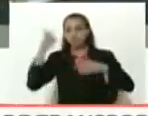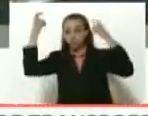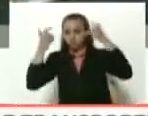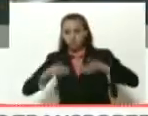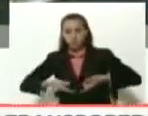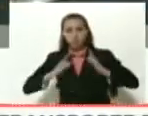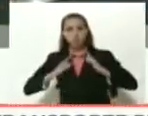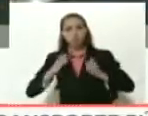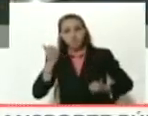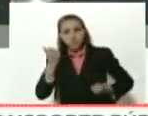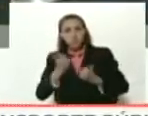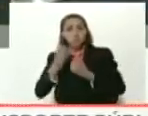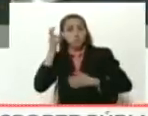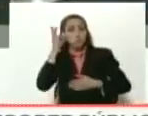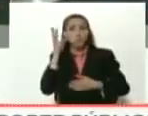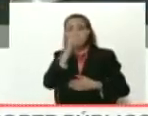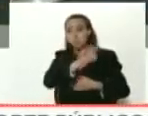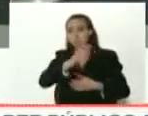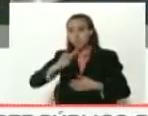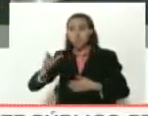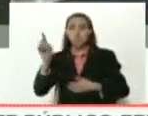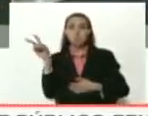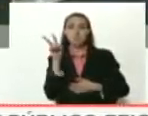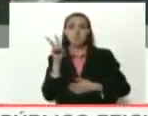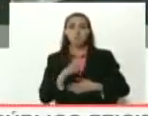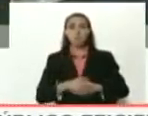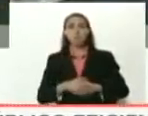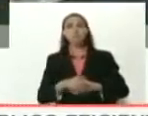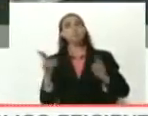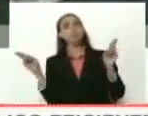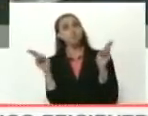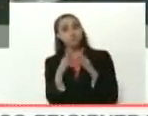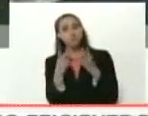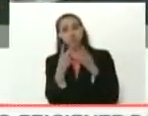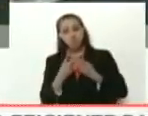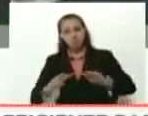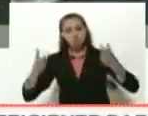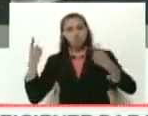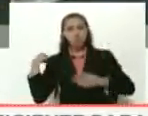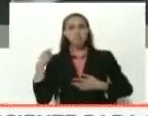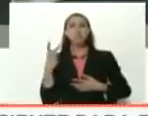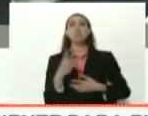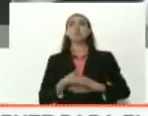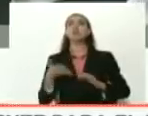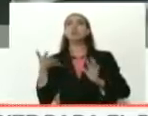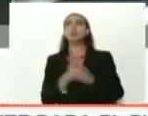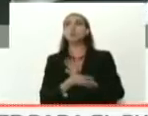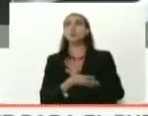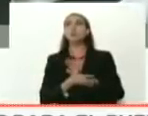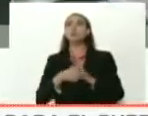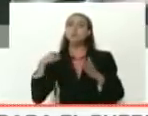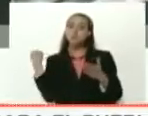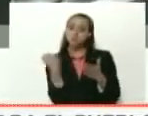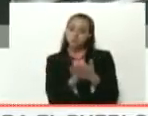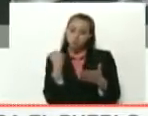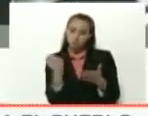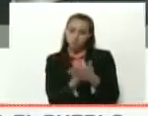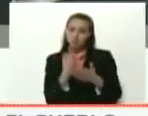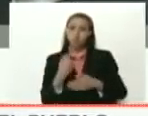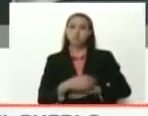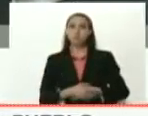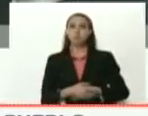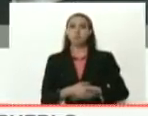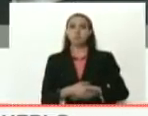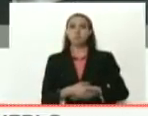siempre dispuesto a apoyar a la mujer venezolana, a reconocer el valor que ha tenido la mujer venezolana en todas estas luchas,